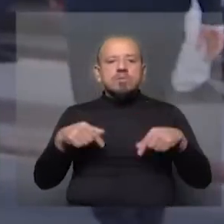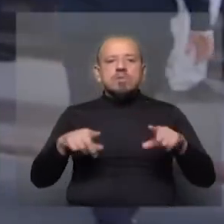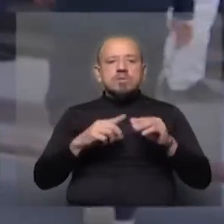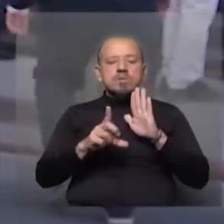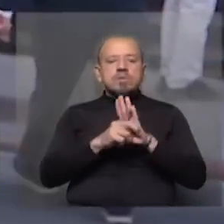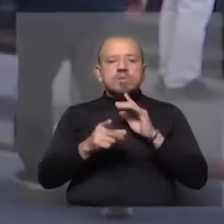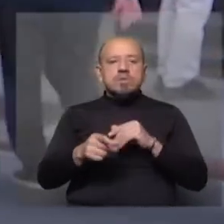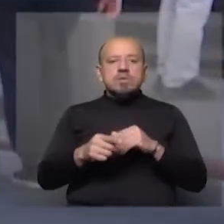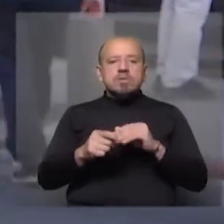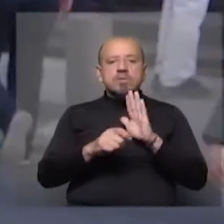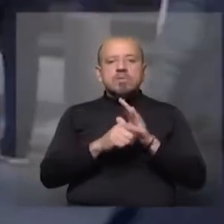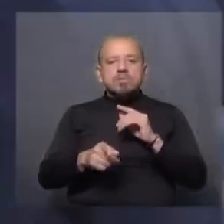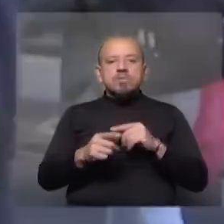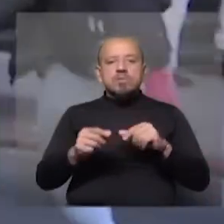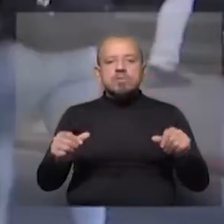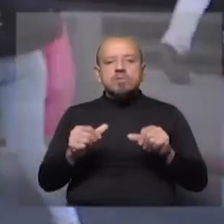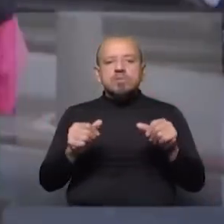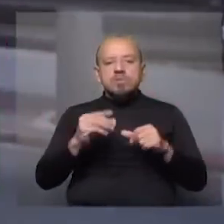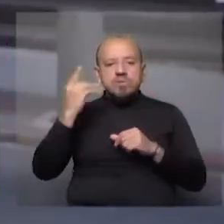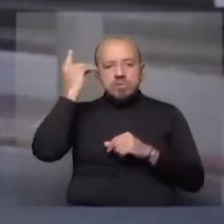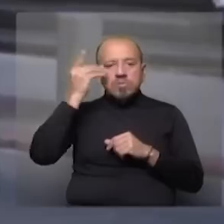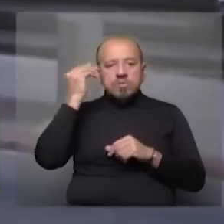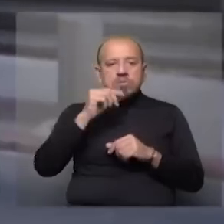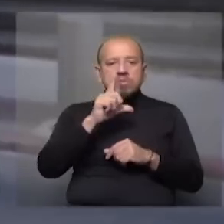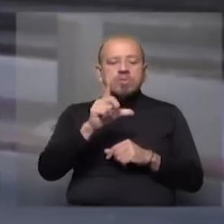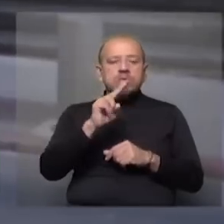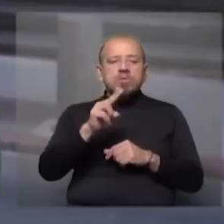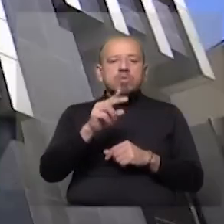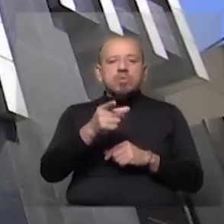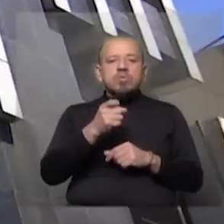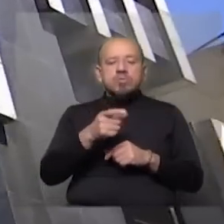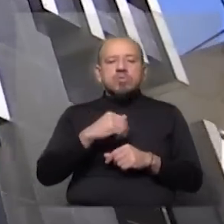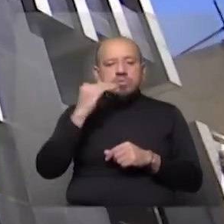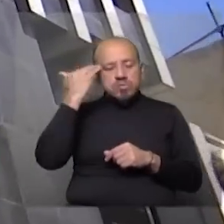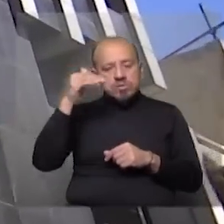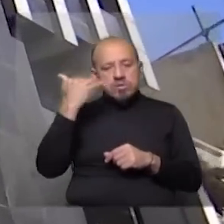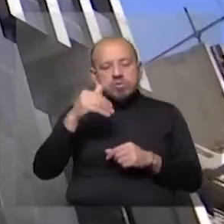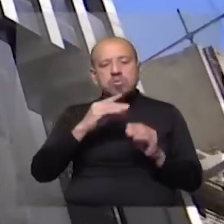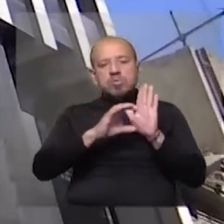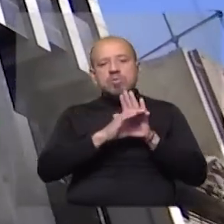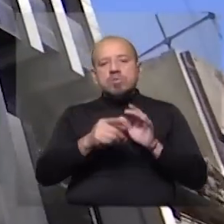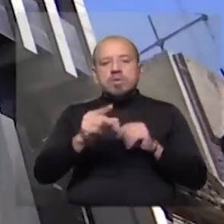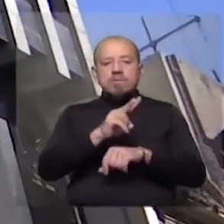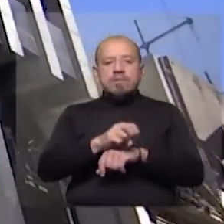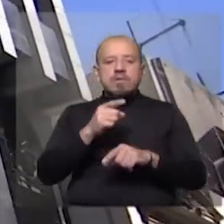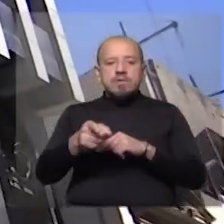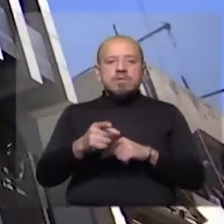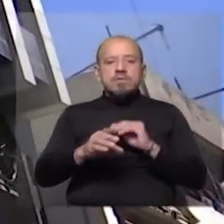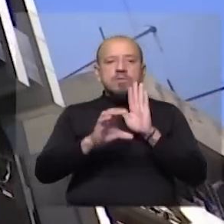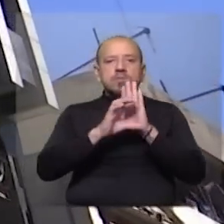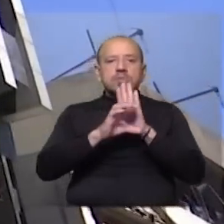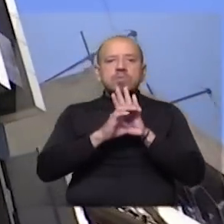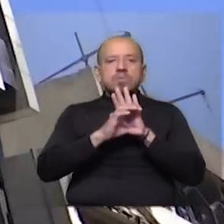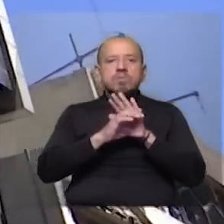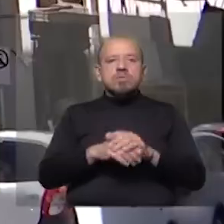artículo entre ellos los utilizados por el diputado Eduardo Lust quien es profesor de derecho constitucional según los fiscales la Constitución de la